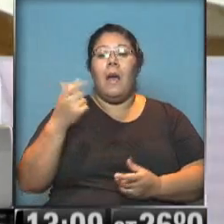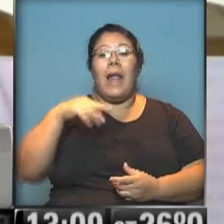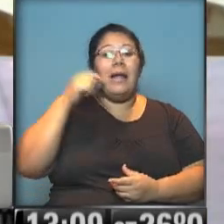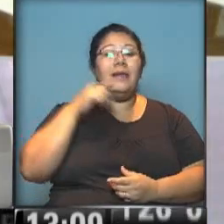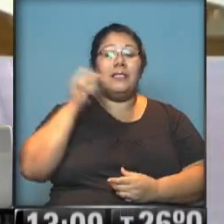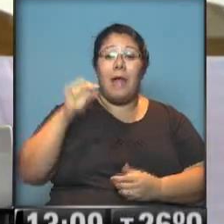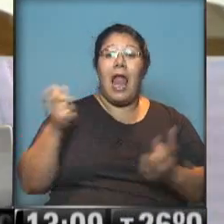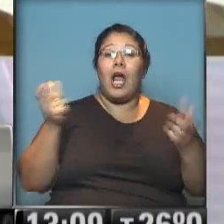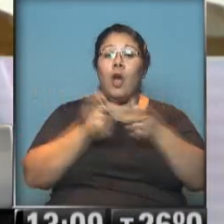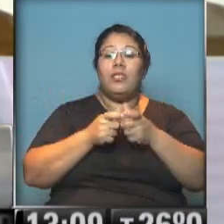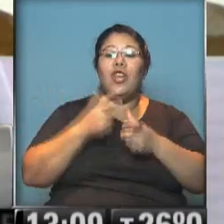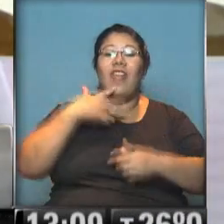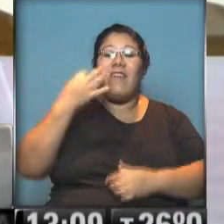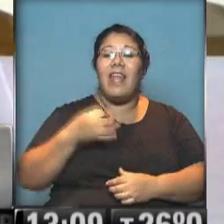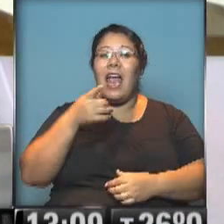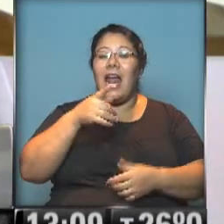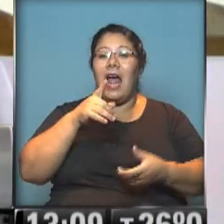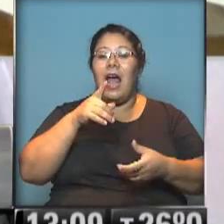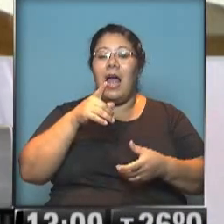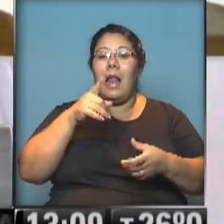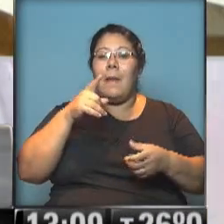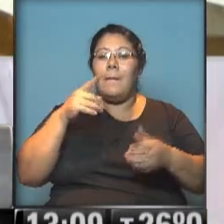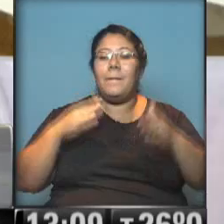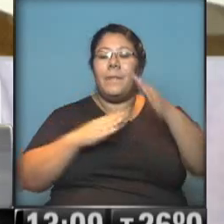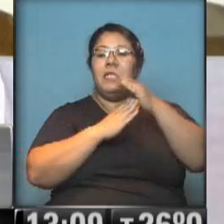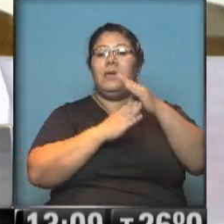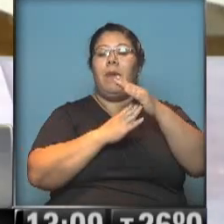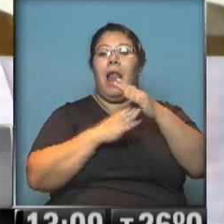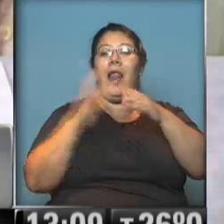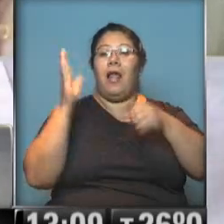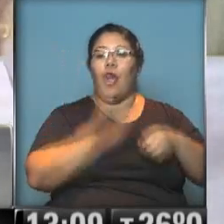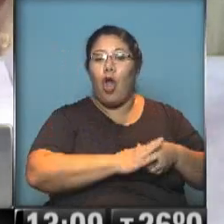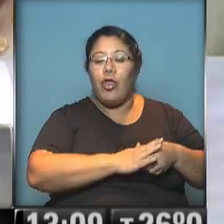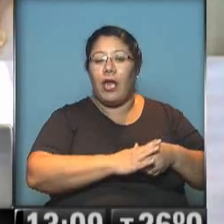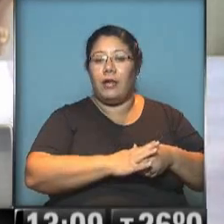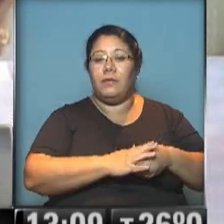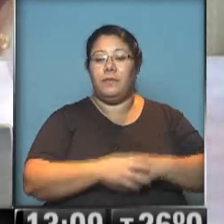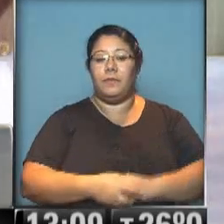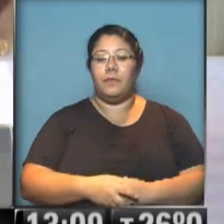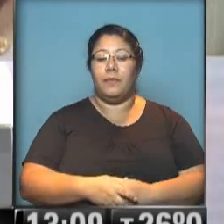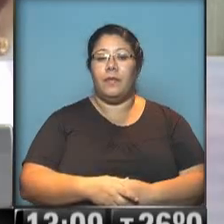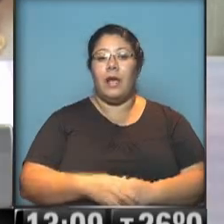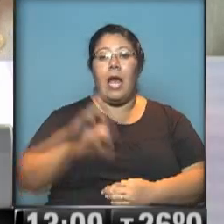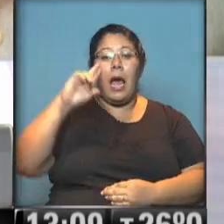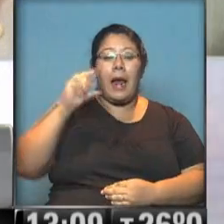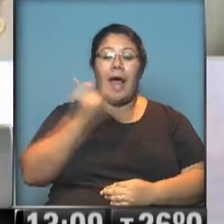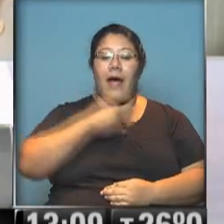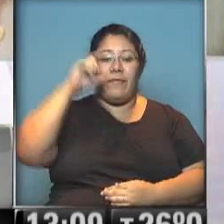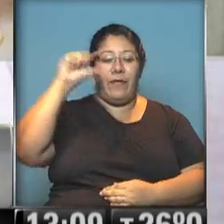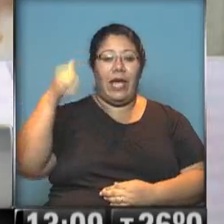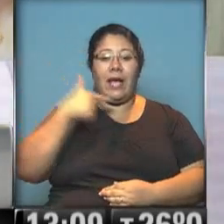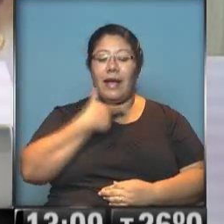central del encubrimiento bien qué dice política bueno rafecas había dicho antes que no había